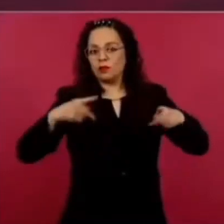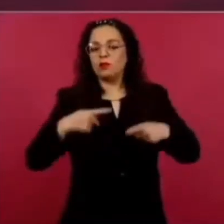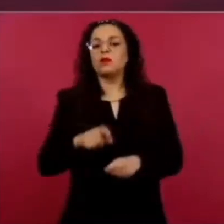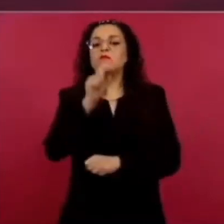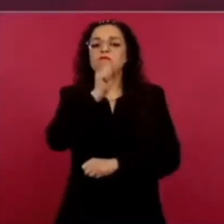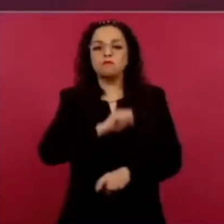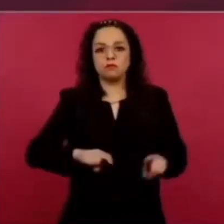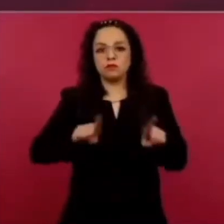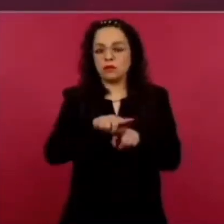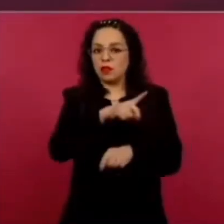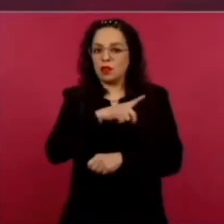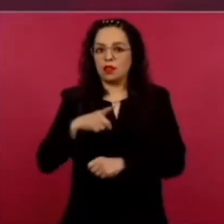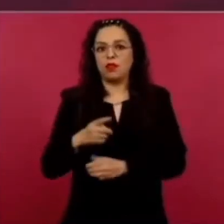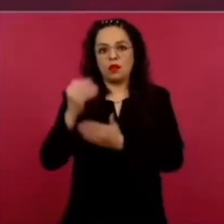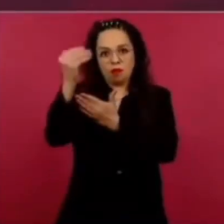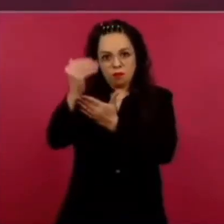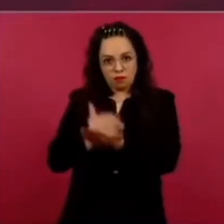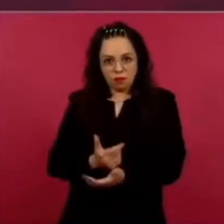suspendieron